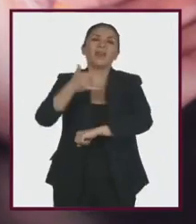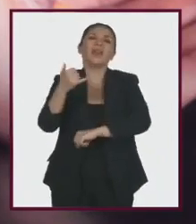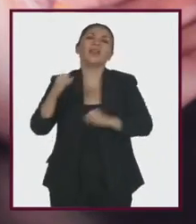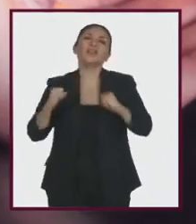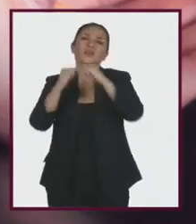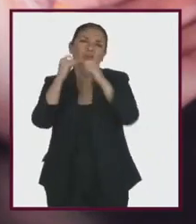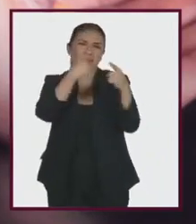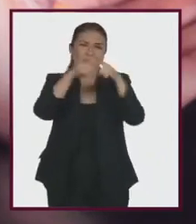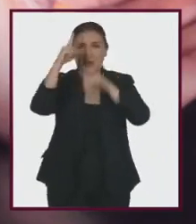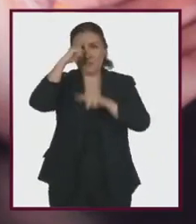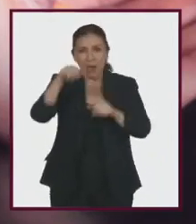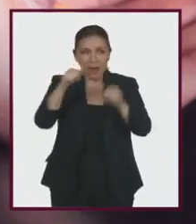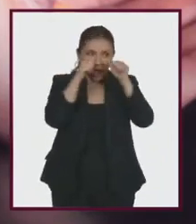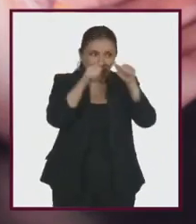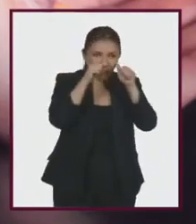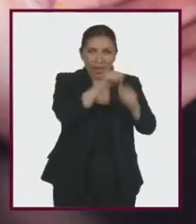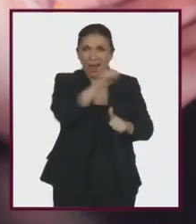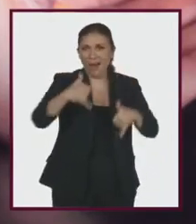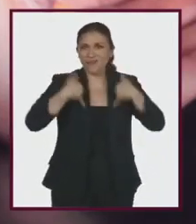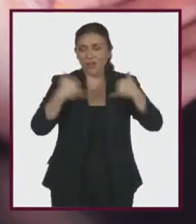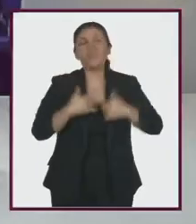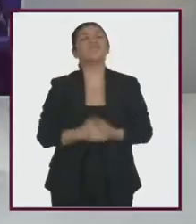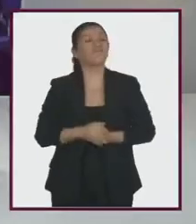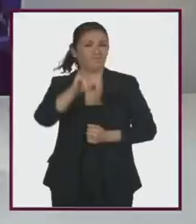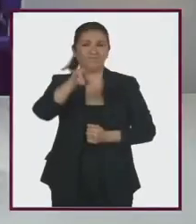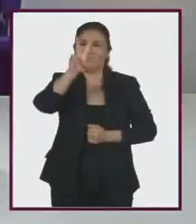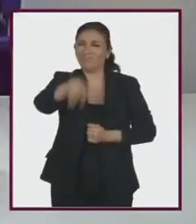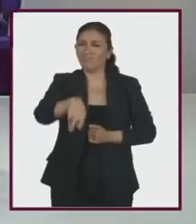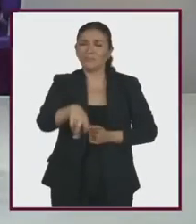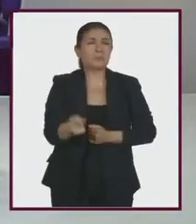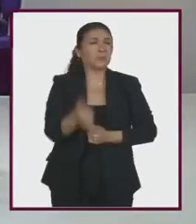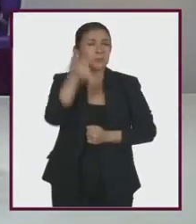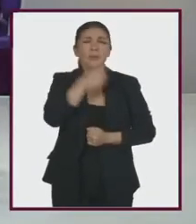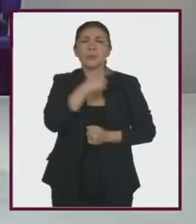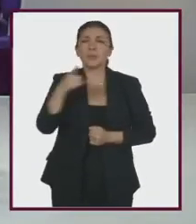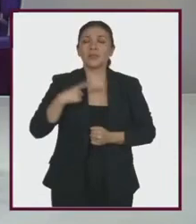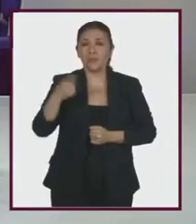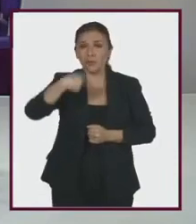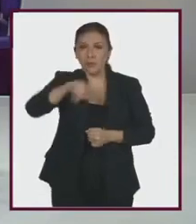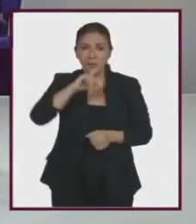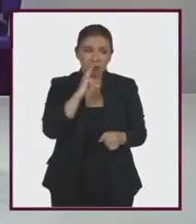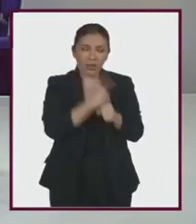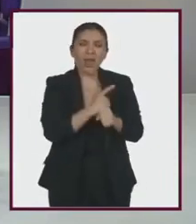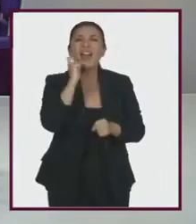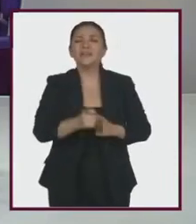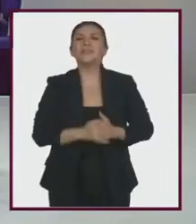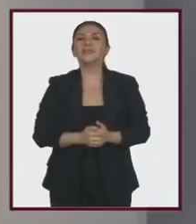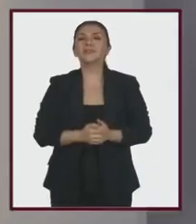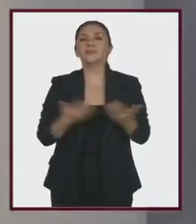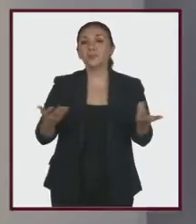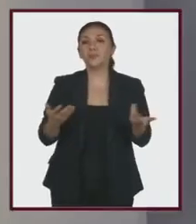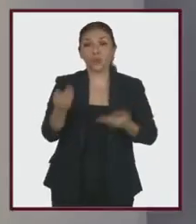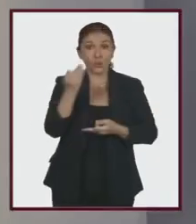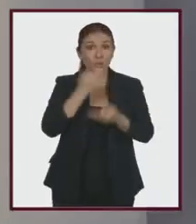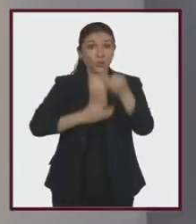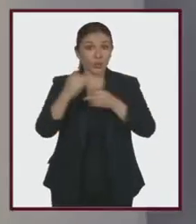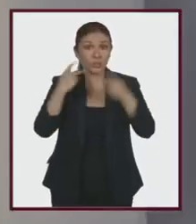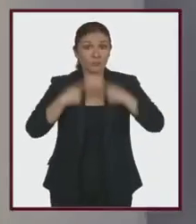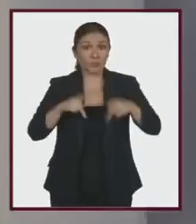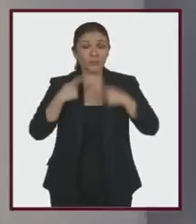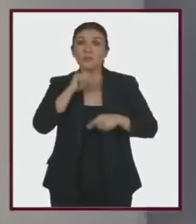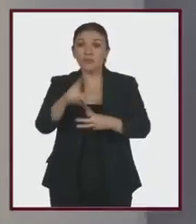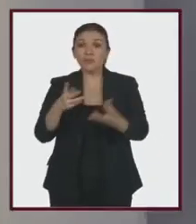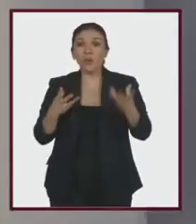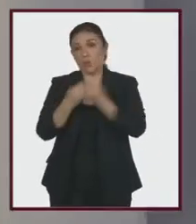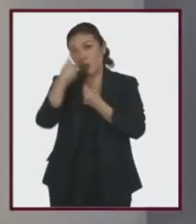consumen ese tipo de sustancias? Sí, totalmente. Lo primero que tendríamos que poder identificar es que todos formamos parte de